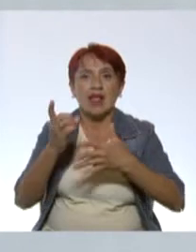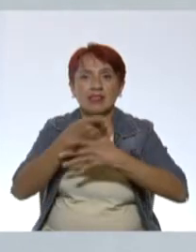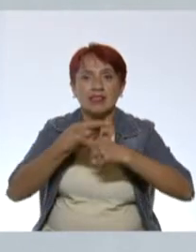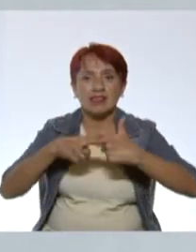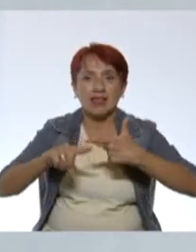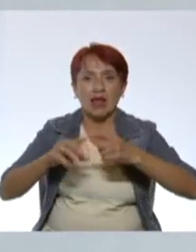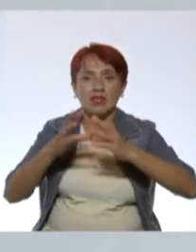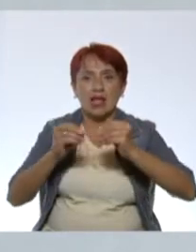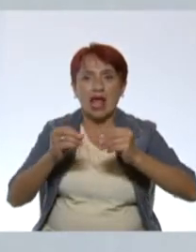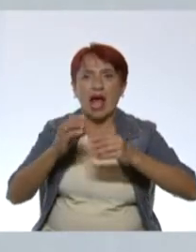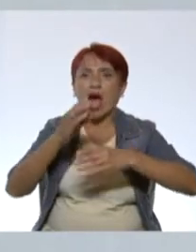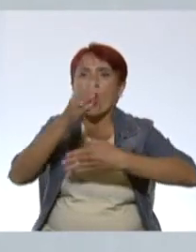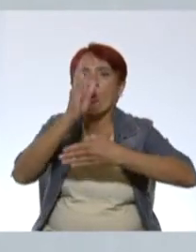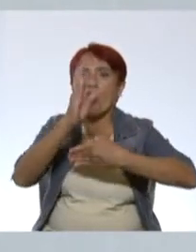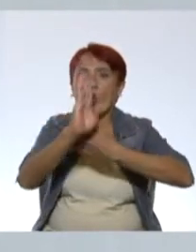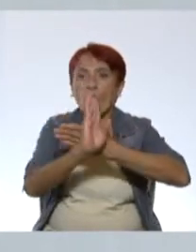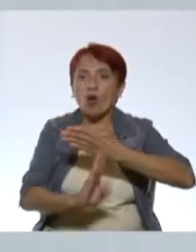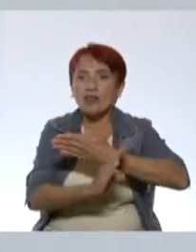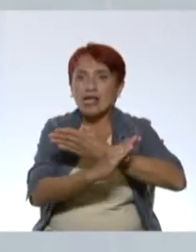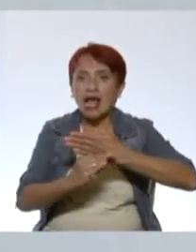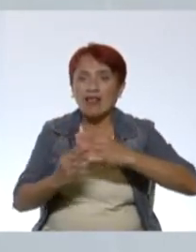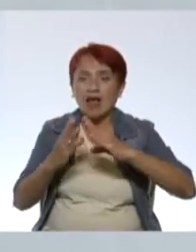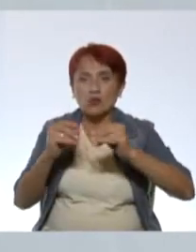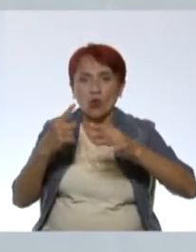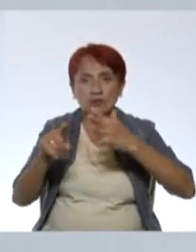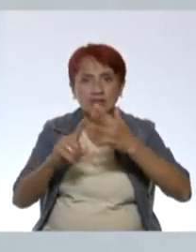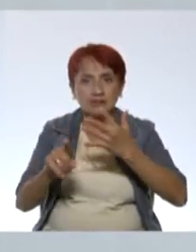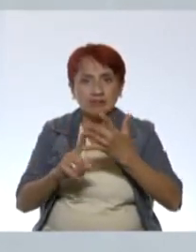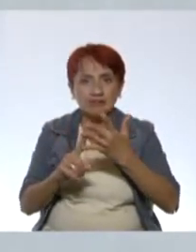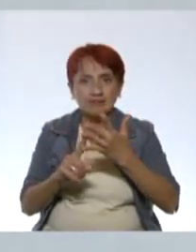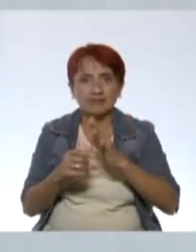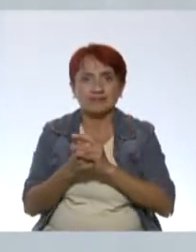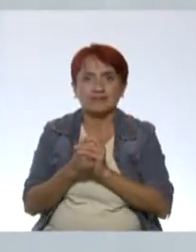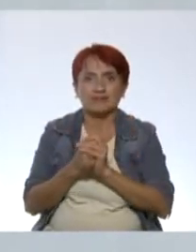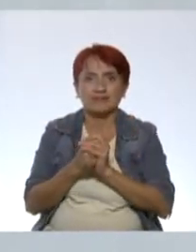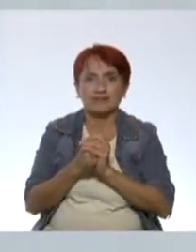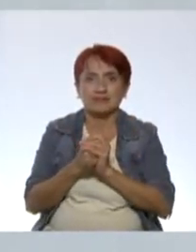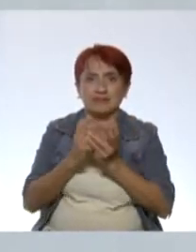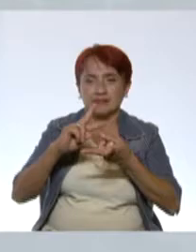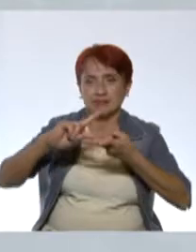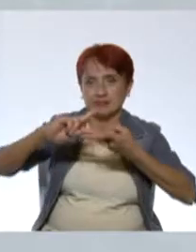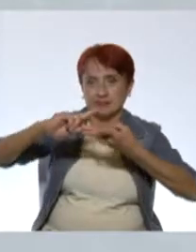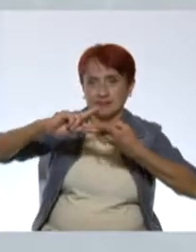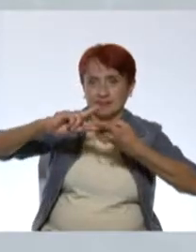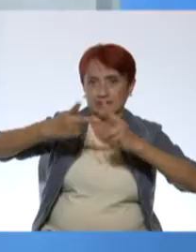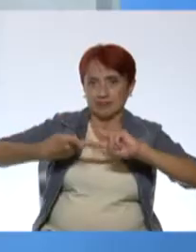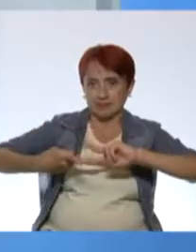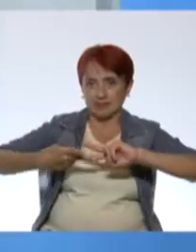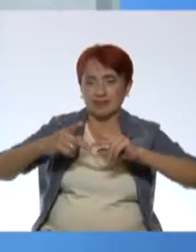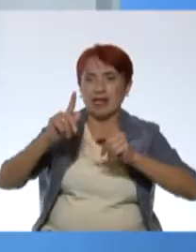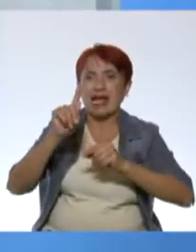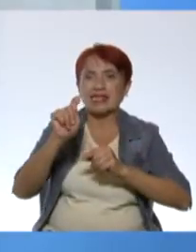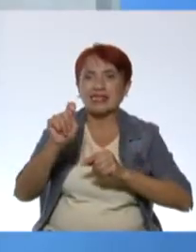la división de las coordenadas, pero su ángulo va a ser el inverso de esa tangente.